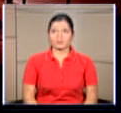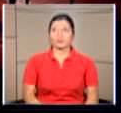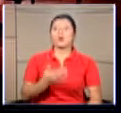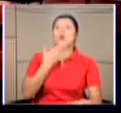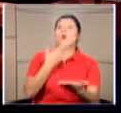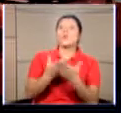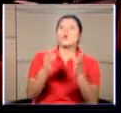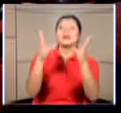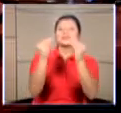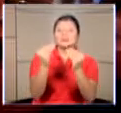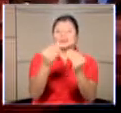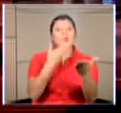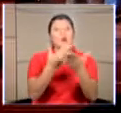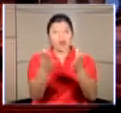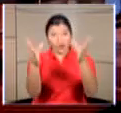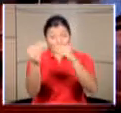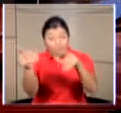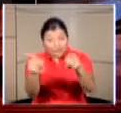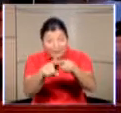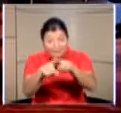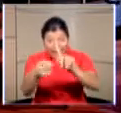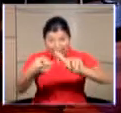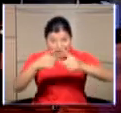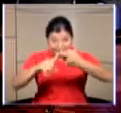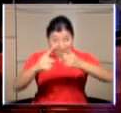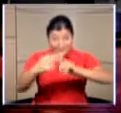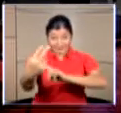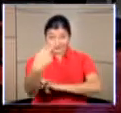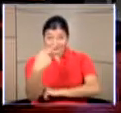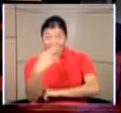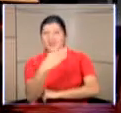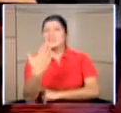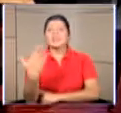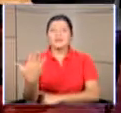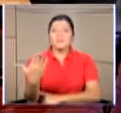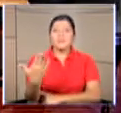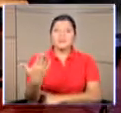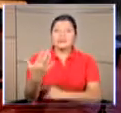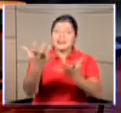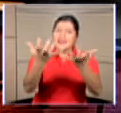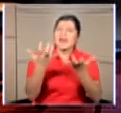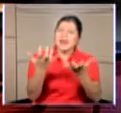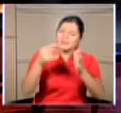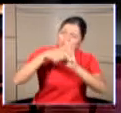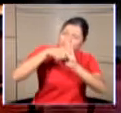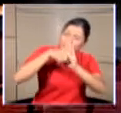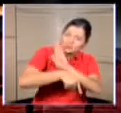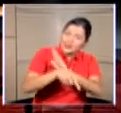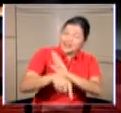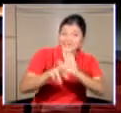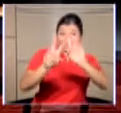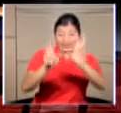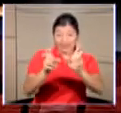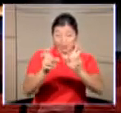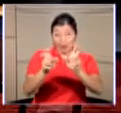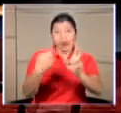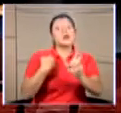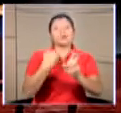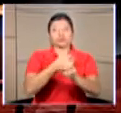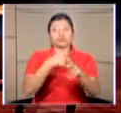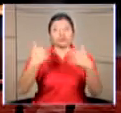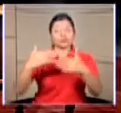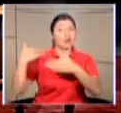Denise? Buenas noches también a nuestros amigos televidentes. Y es que precisamente queremos profundizar en un tema que hemos